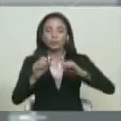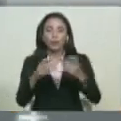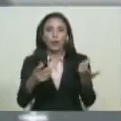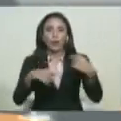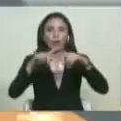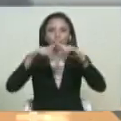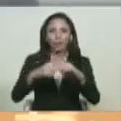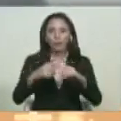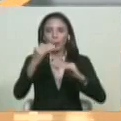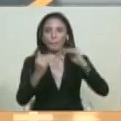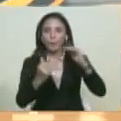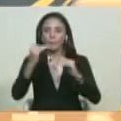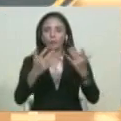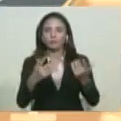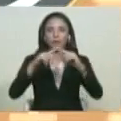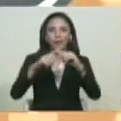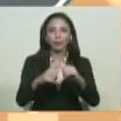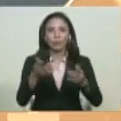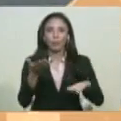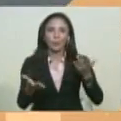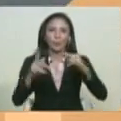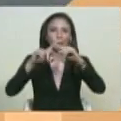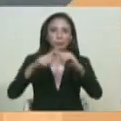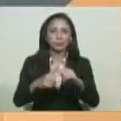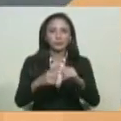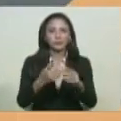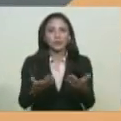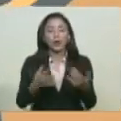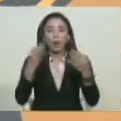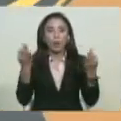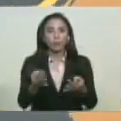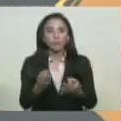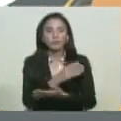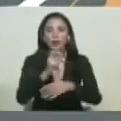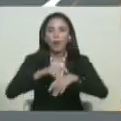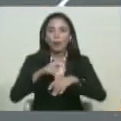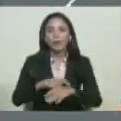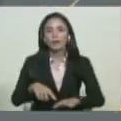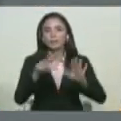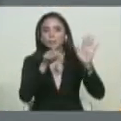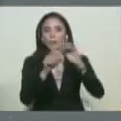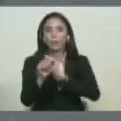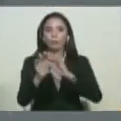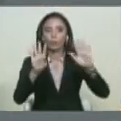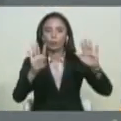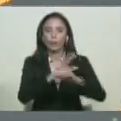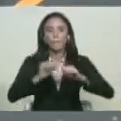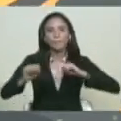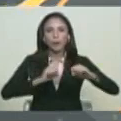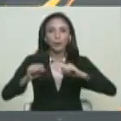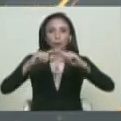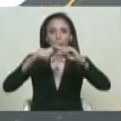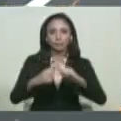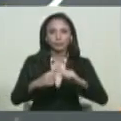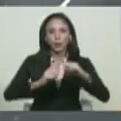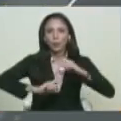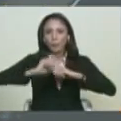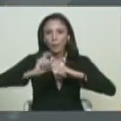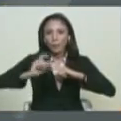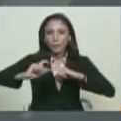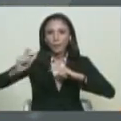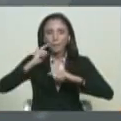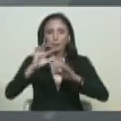sismo, fue calculada en cifra oficial hasta ahora de 6.9 a la escala de